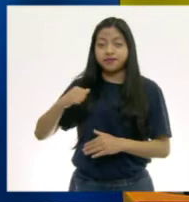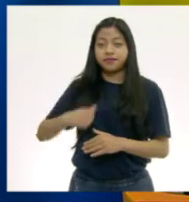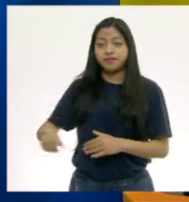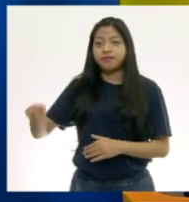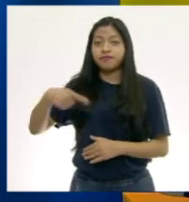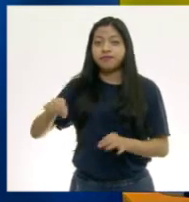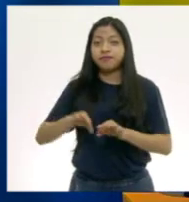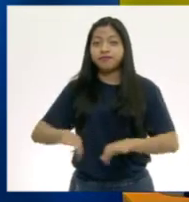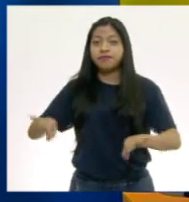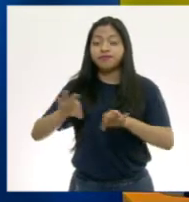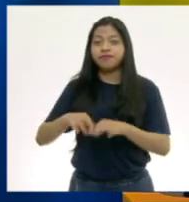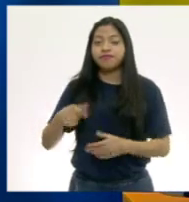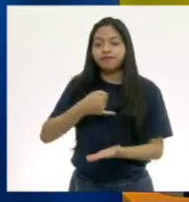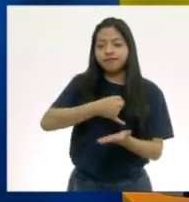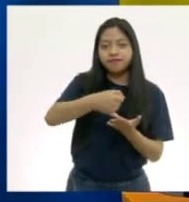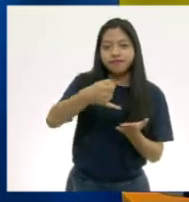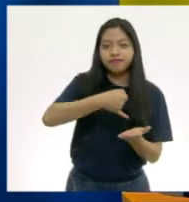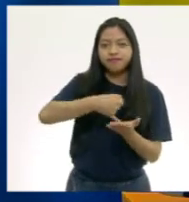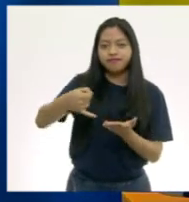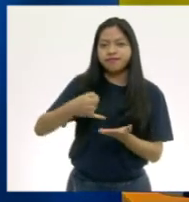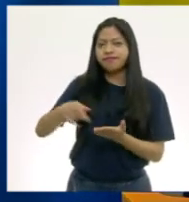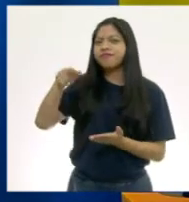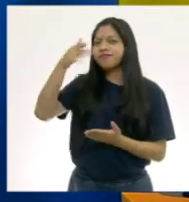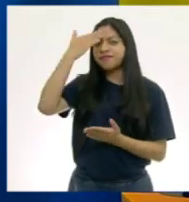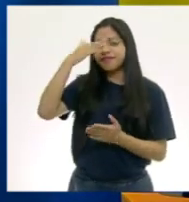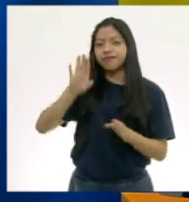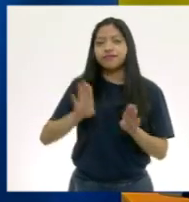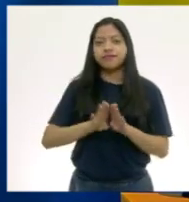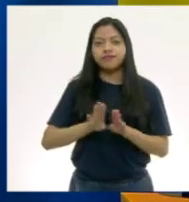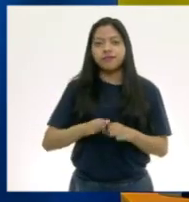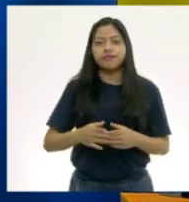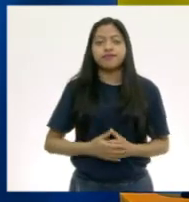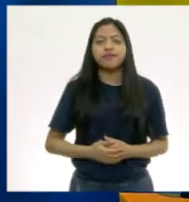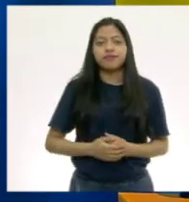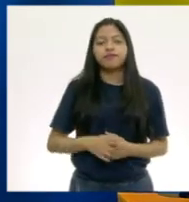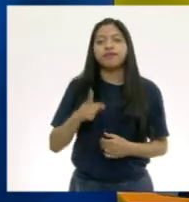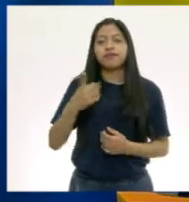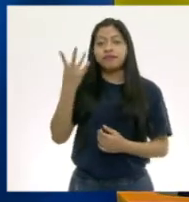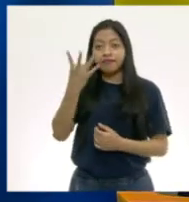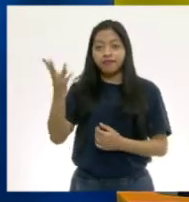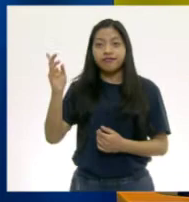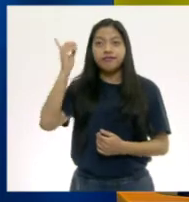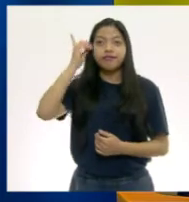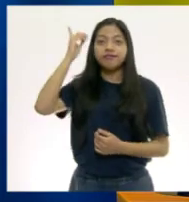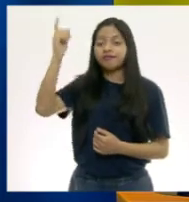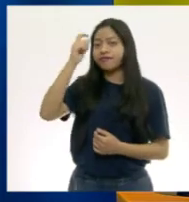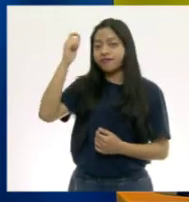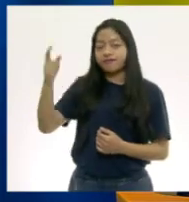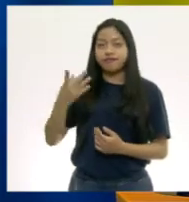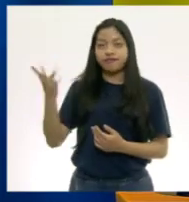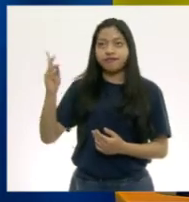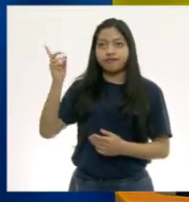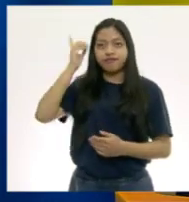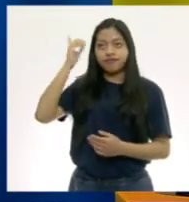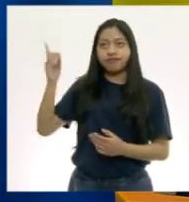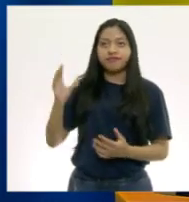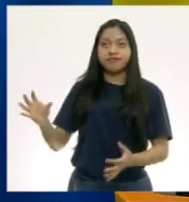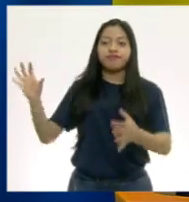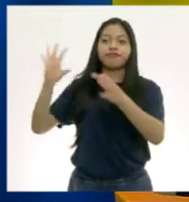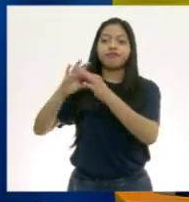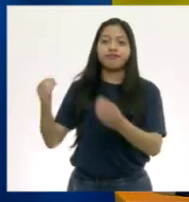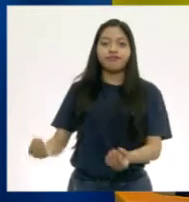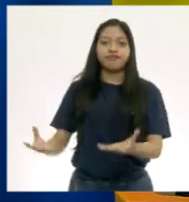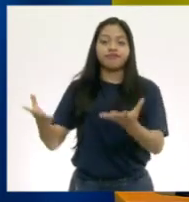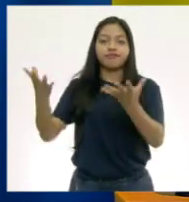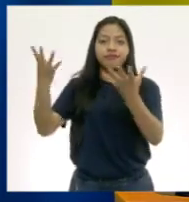la importancia de su agricultura. Prueba de ello son los cultos y las divinidades relacionadas con la fecundidad de la vegetación y la fertilidad